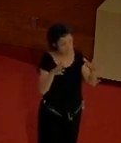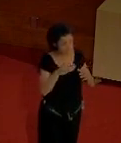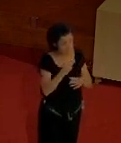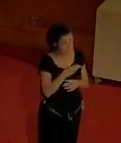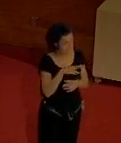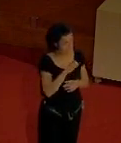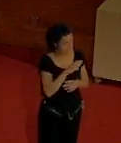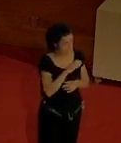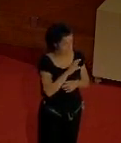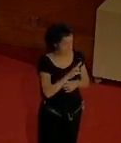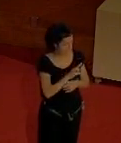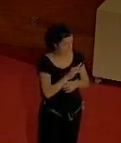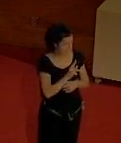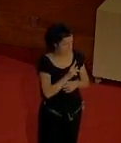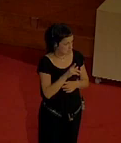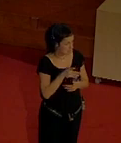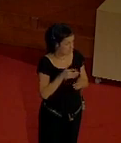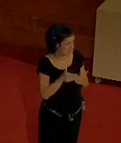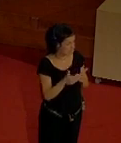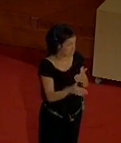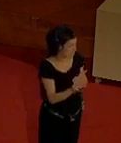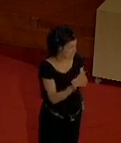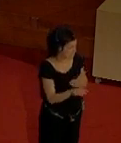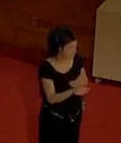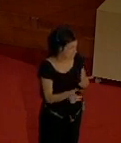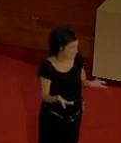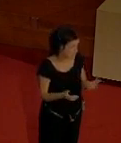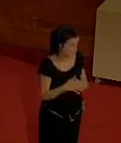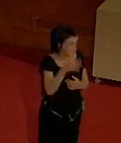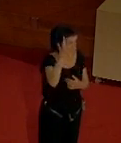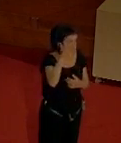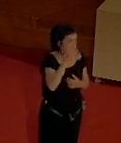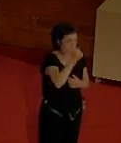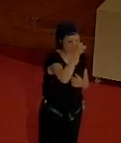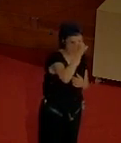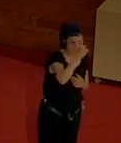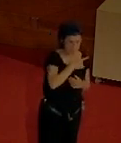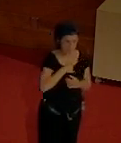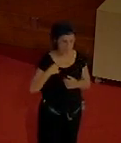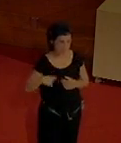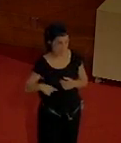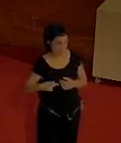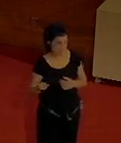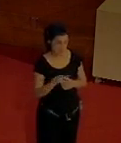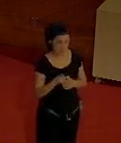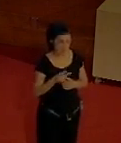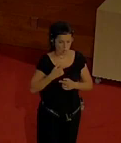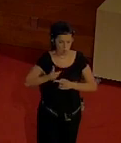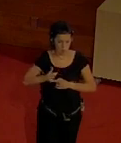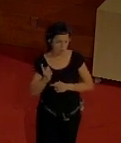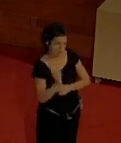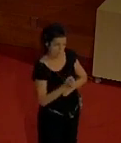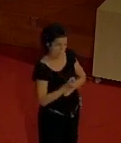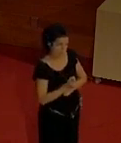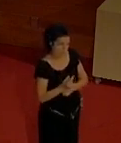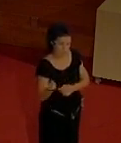algún lado podemos imaginar que china e India que se perciben como amenazas directas uno al otro van a elaborar